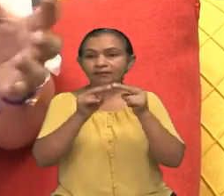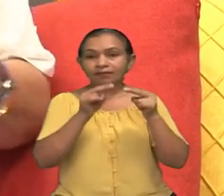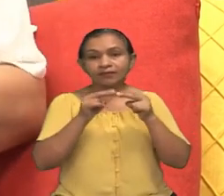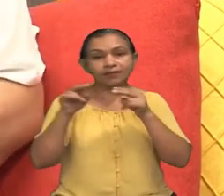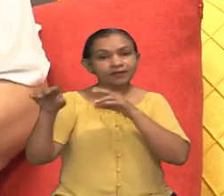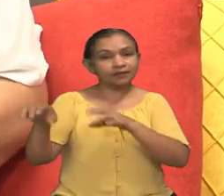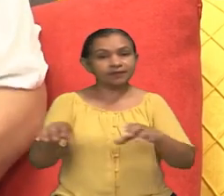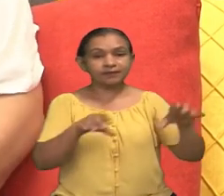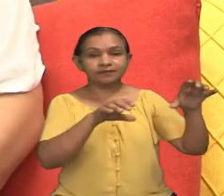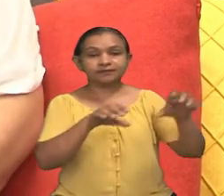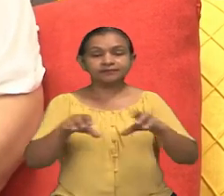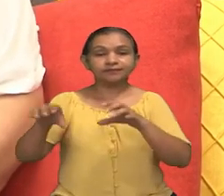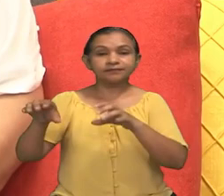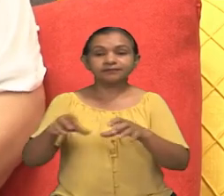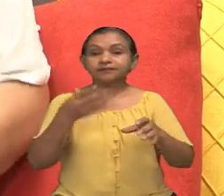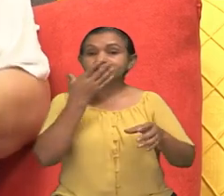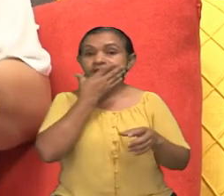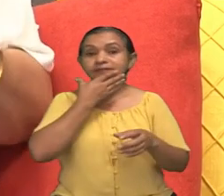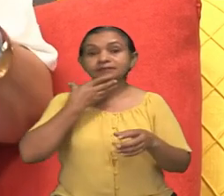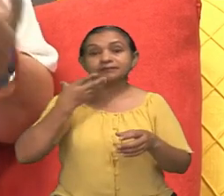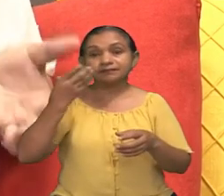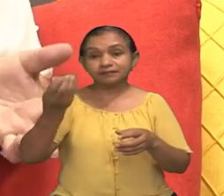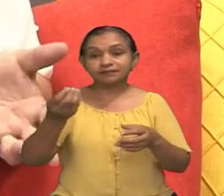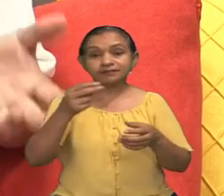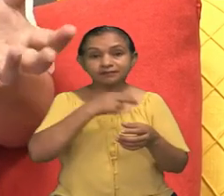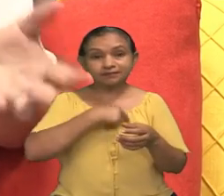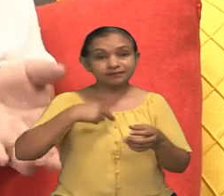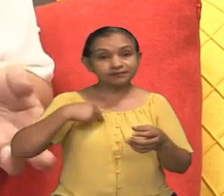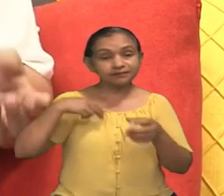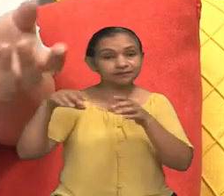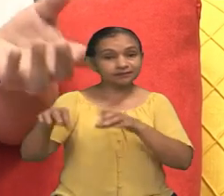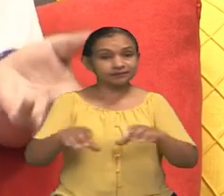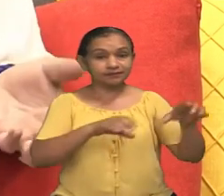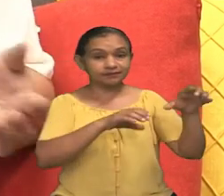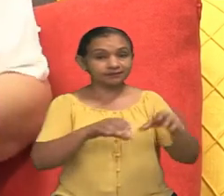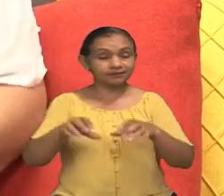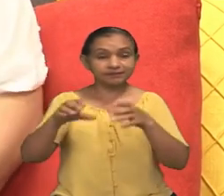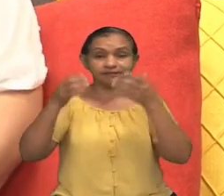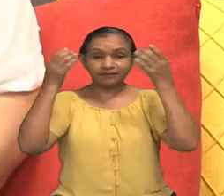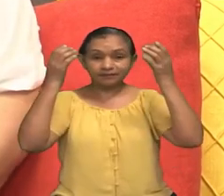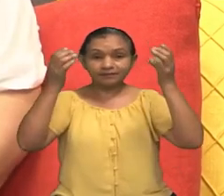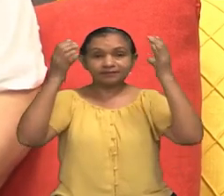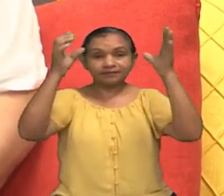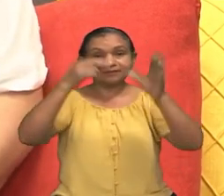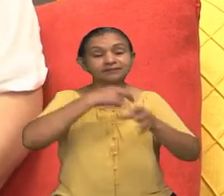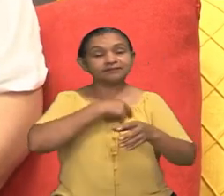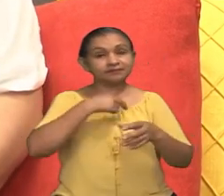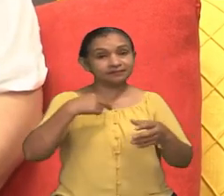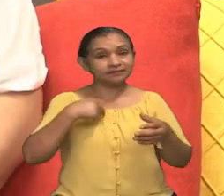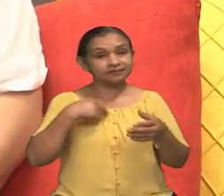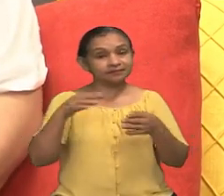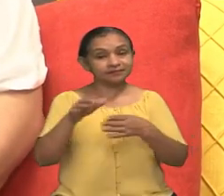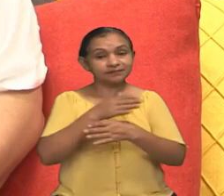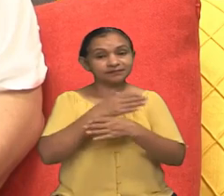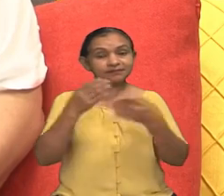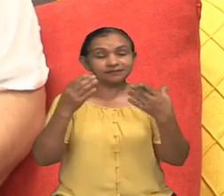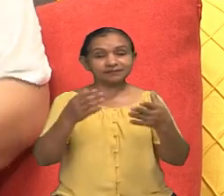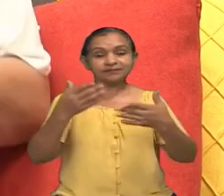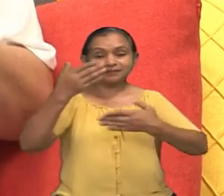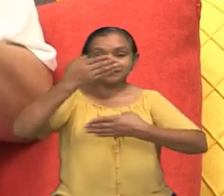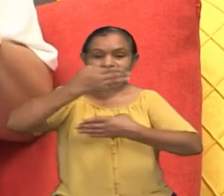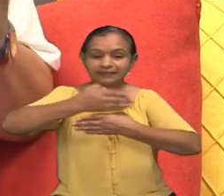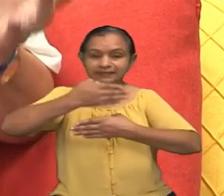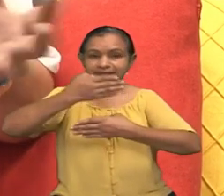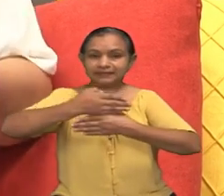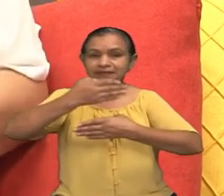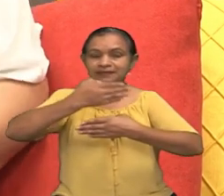intergeneracionales. Con la promotoría se realizan actividades recreativas, culturales. Con Huachipilín